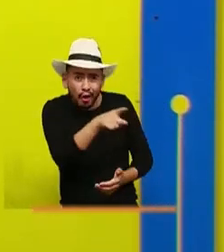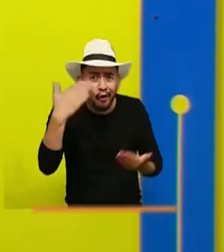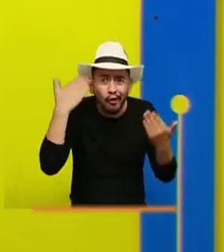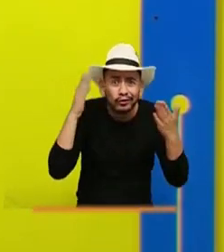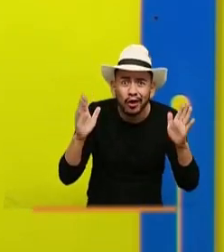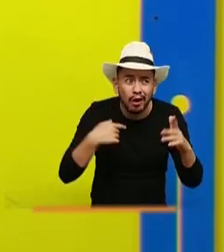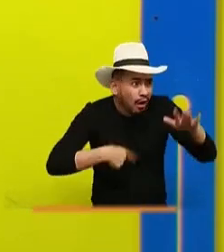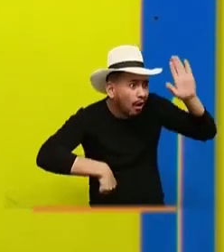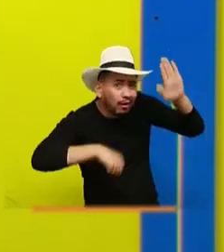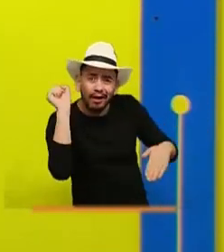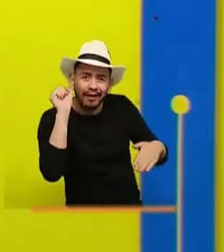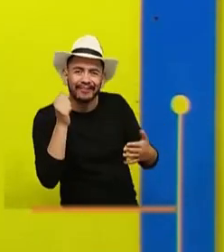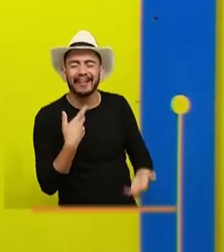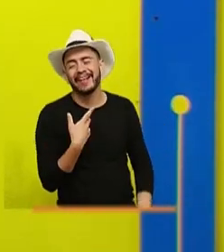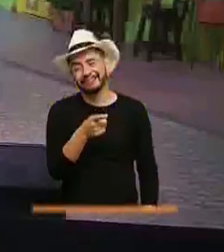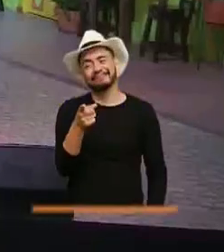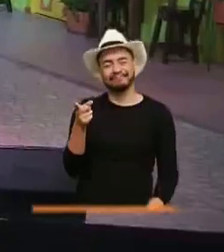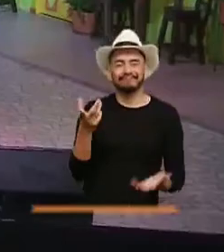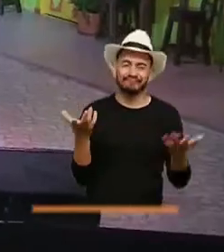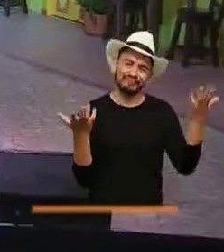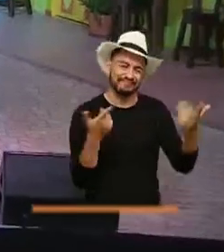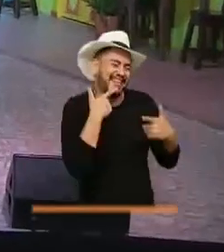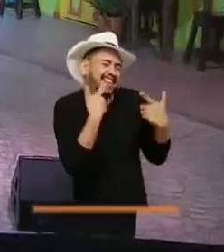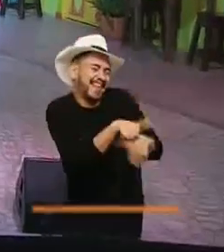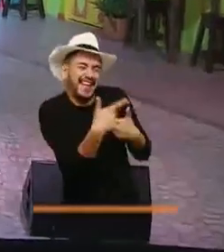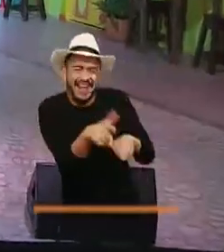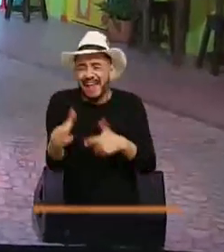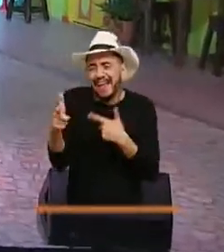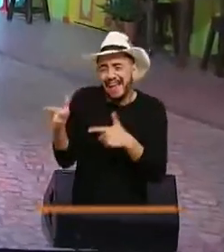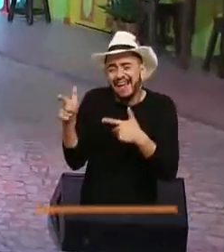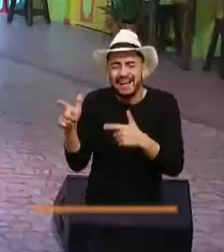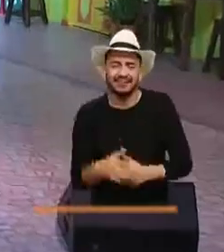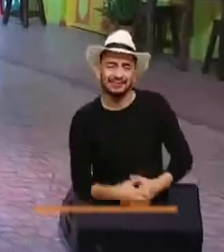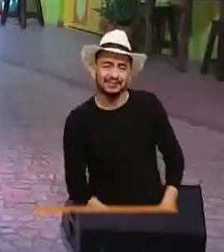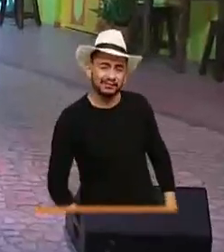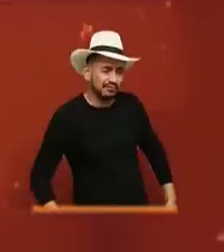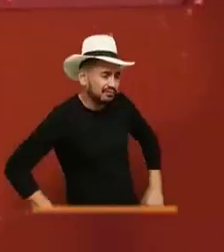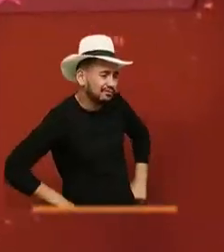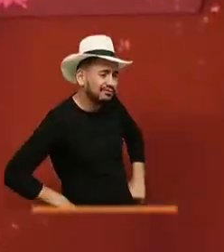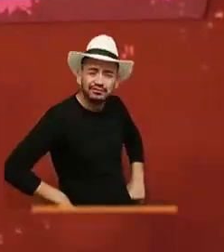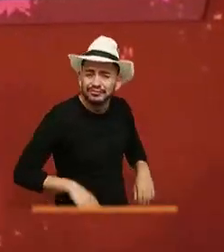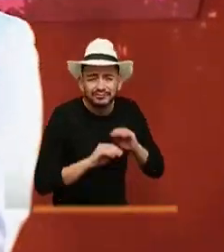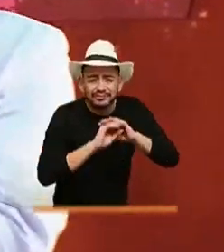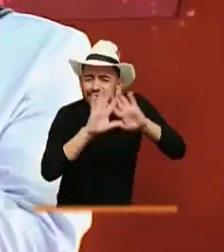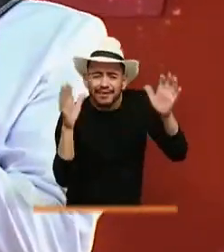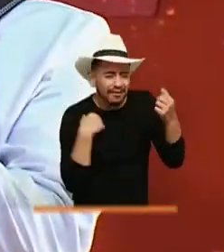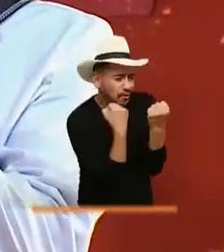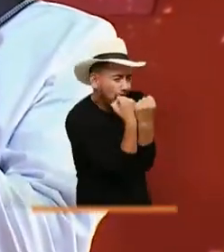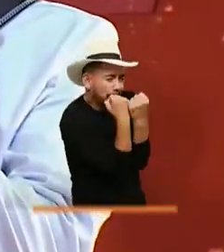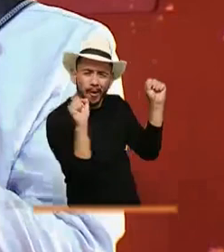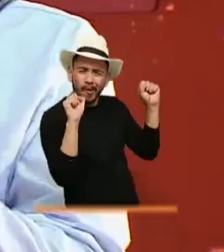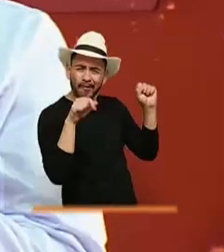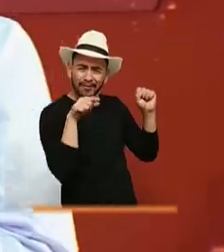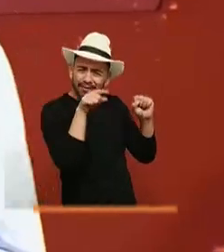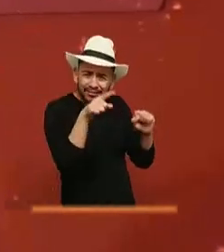le tocó conmigo. Claro que yo no las creo, mi estimado